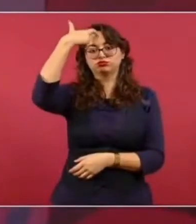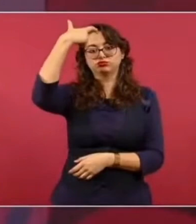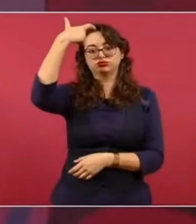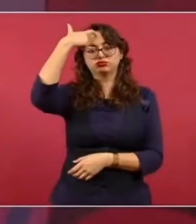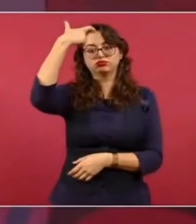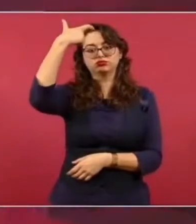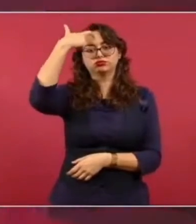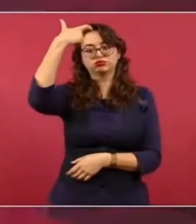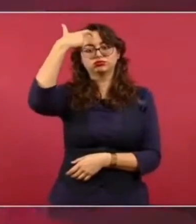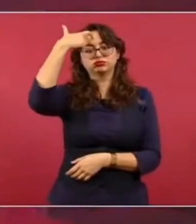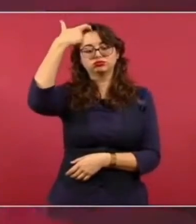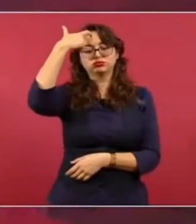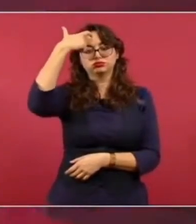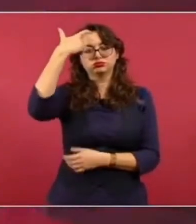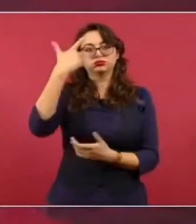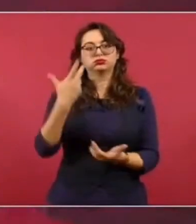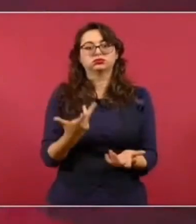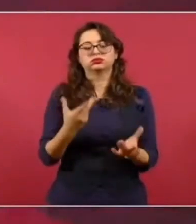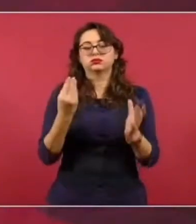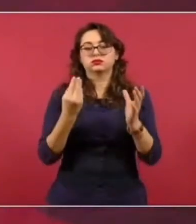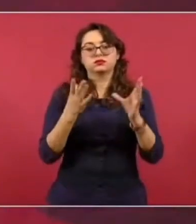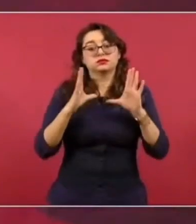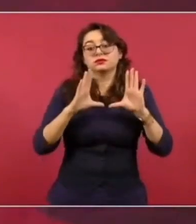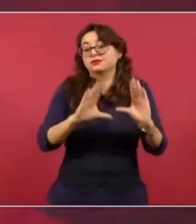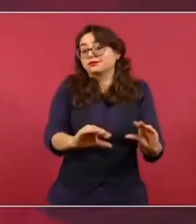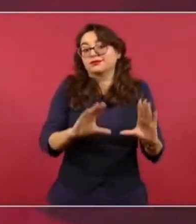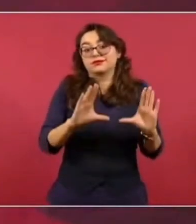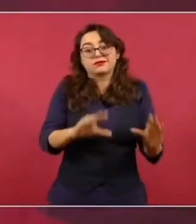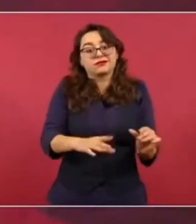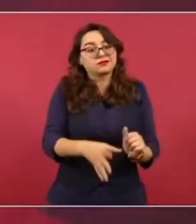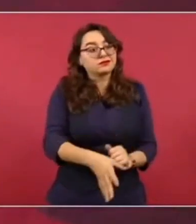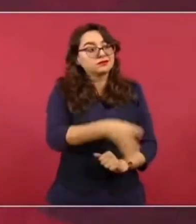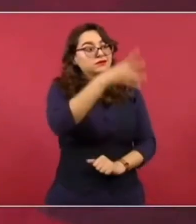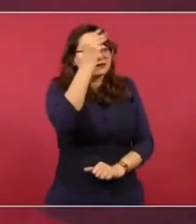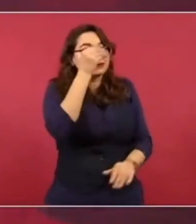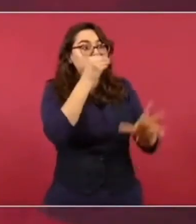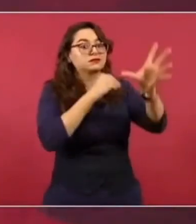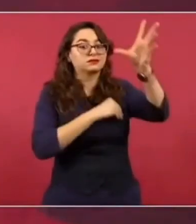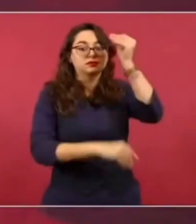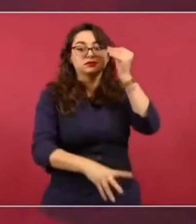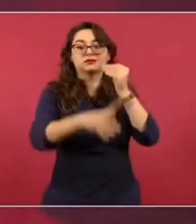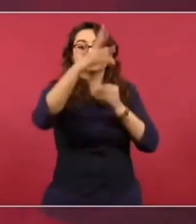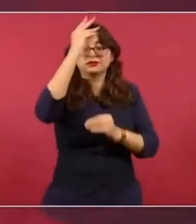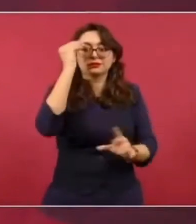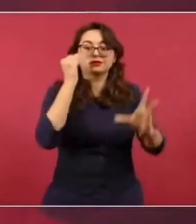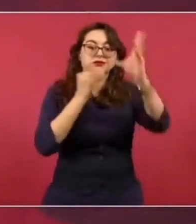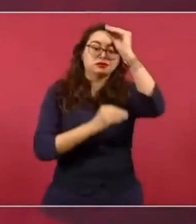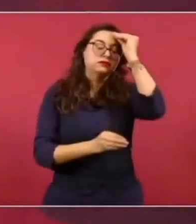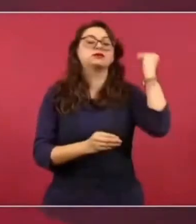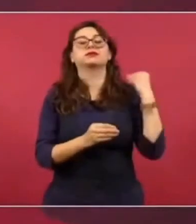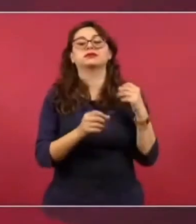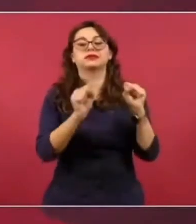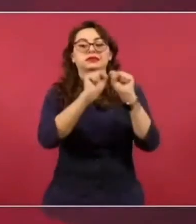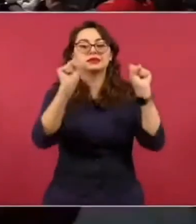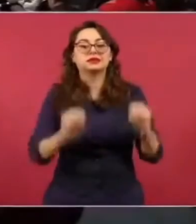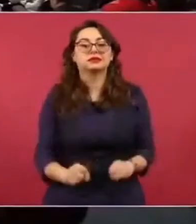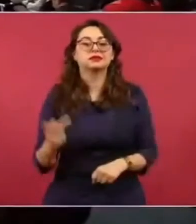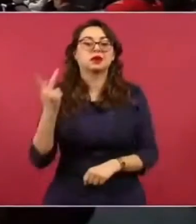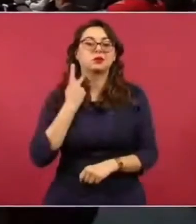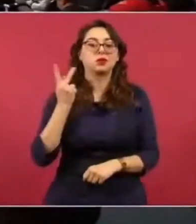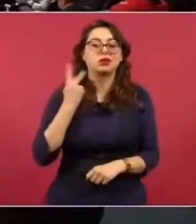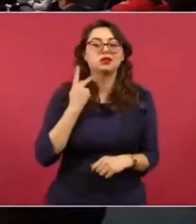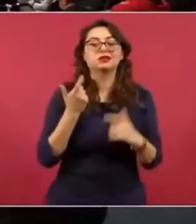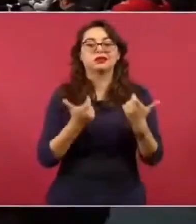de un régimen, de un sistema, de una política económica